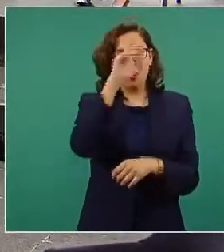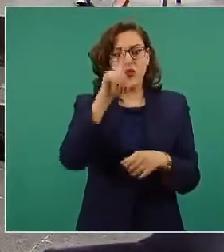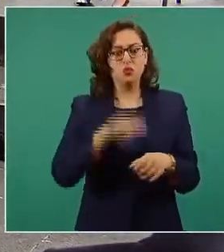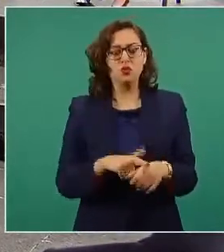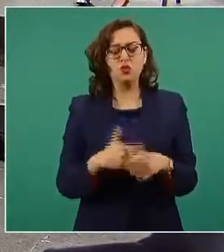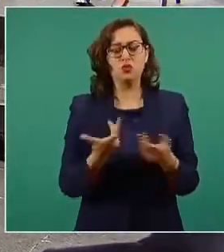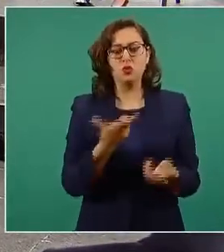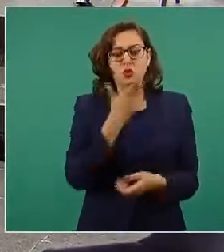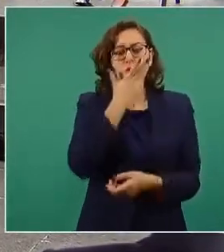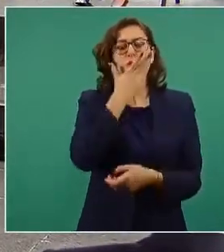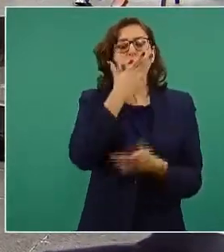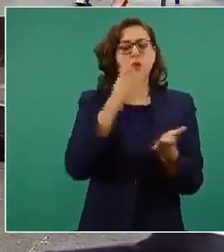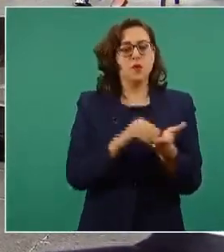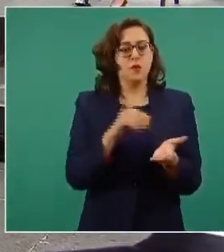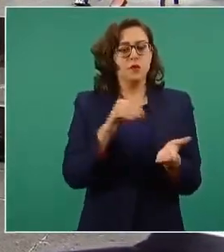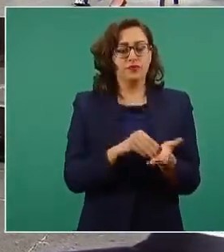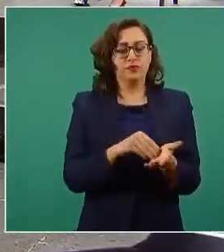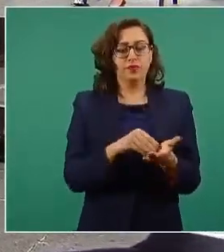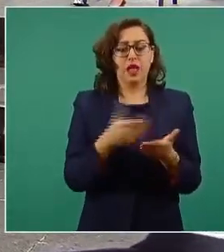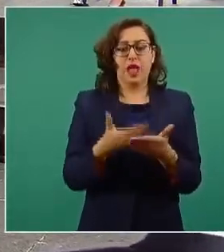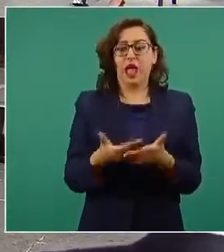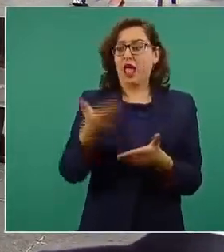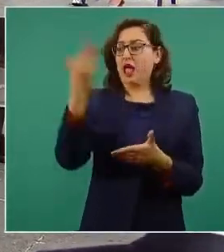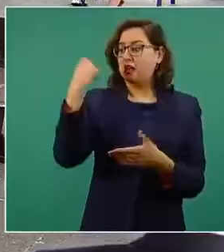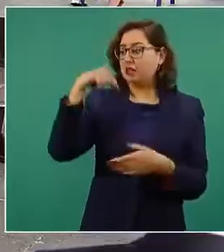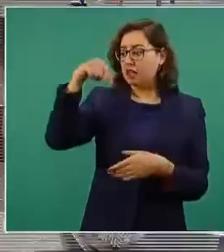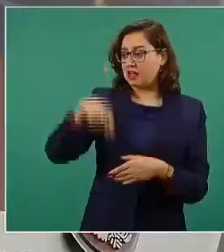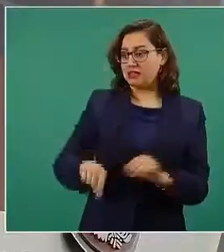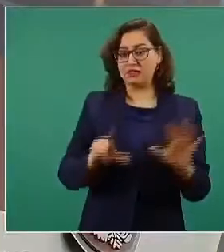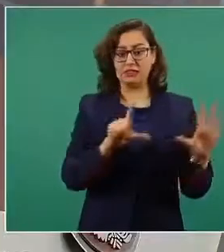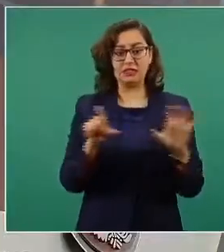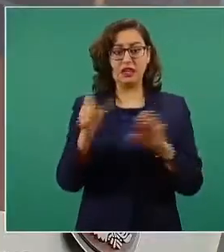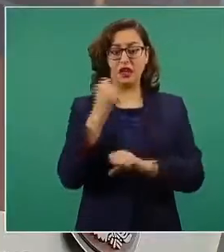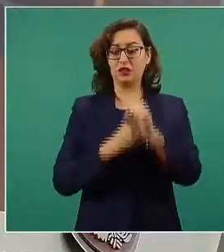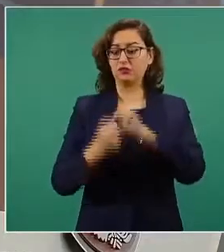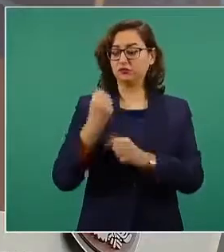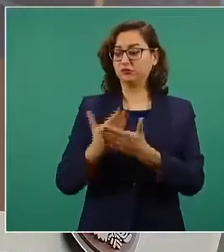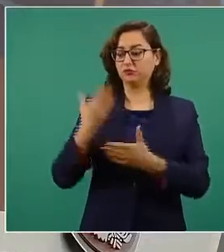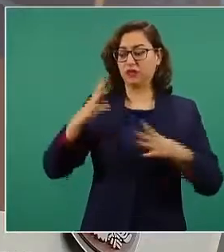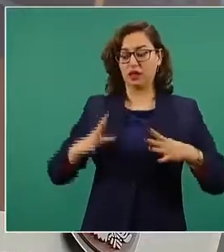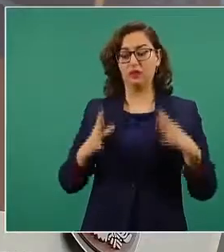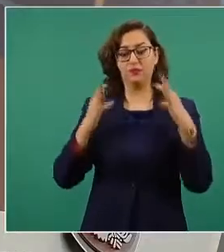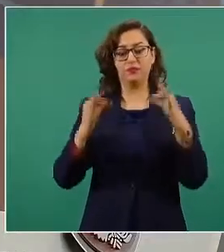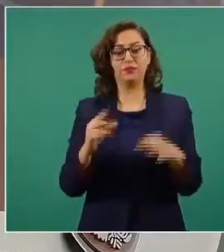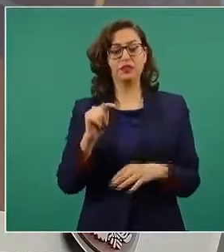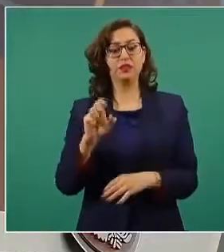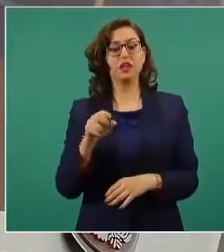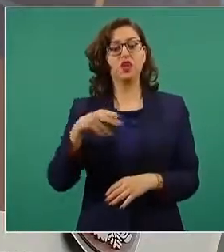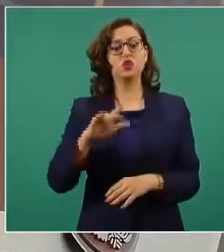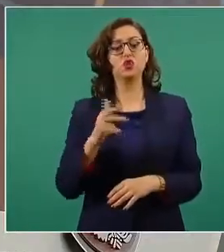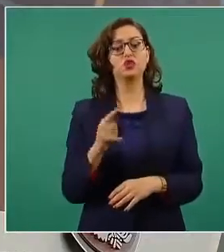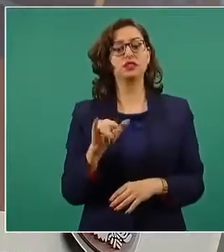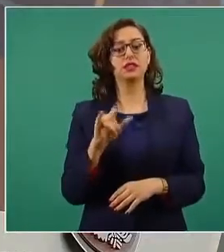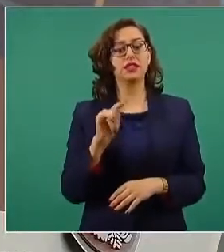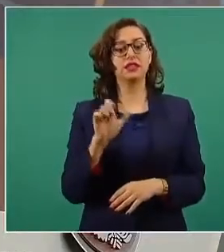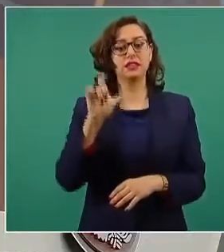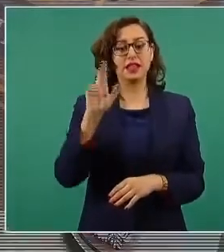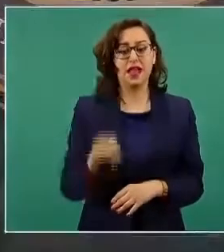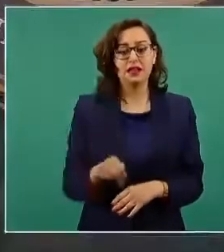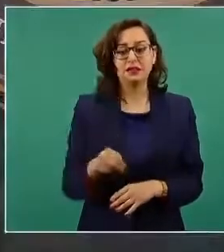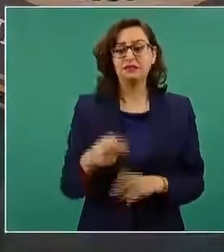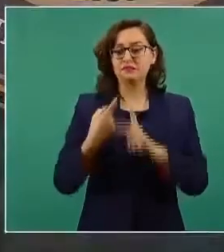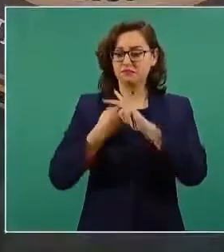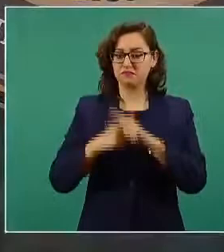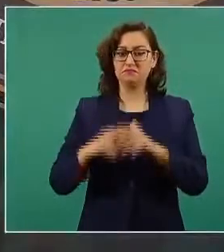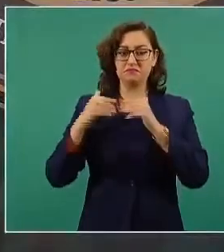siglos en esta ciudad se levantó la legendaria Tenochtitlan, cuna de la cultura mexica, a partir de la cual